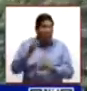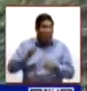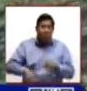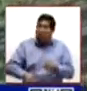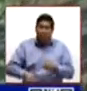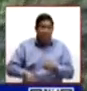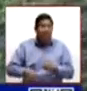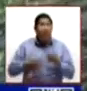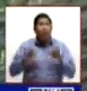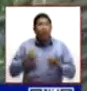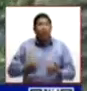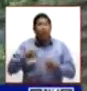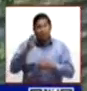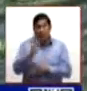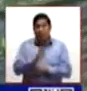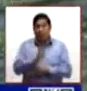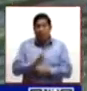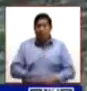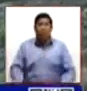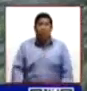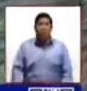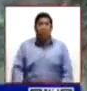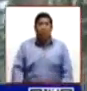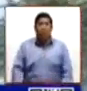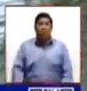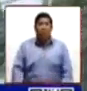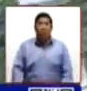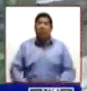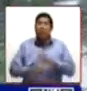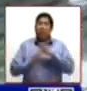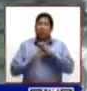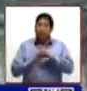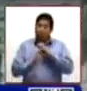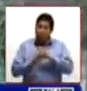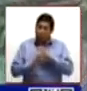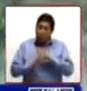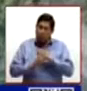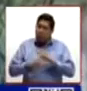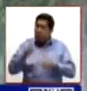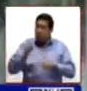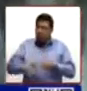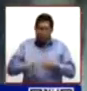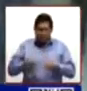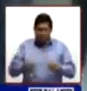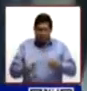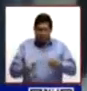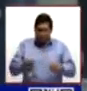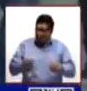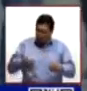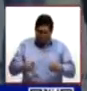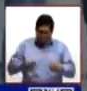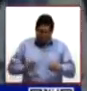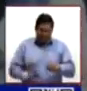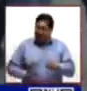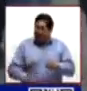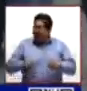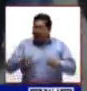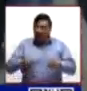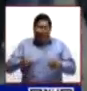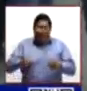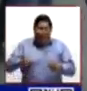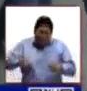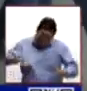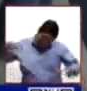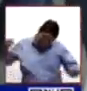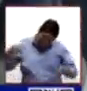Paz la tarde de este viernes. Pero el camión parece que perdió se rompieron los frenos y